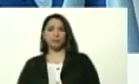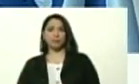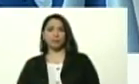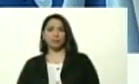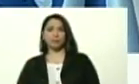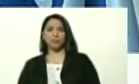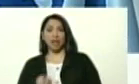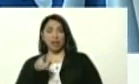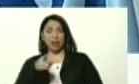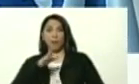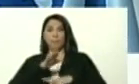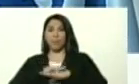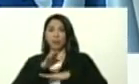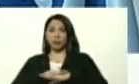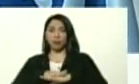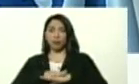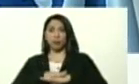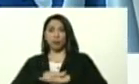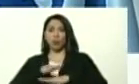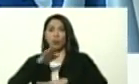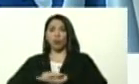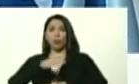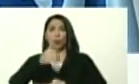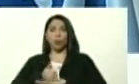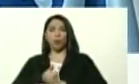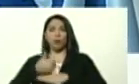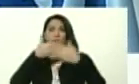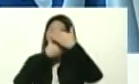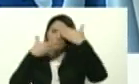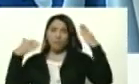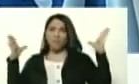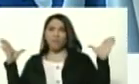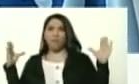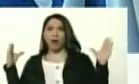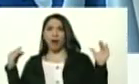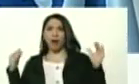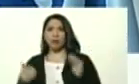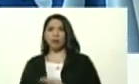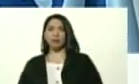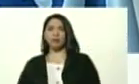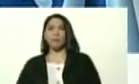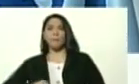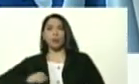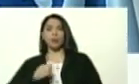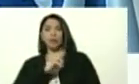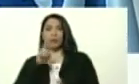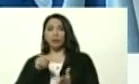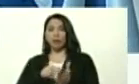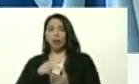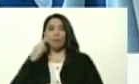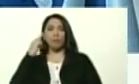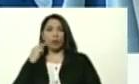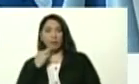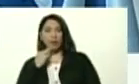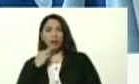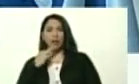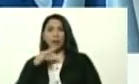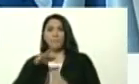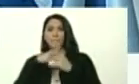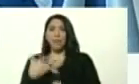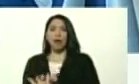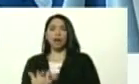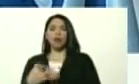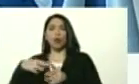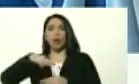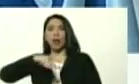hecho cometido por efectivos de la Fuerza de Acciones Especiales de la PNB en el barrio El Limón, ubicado,